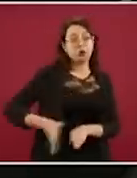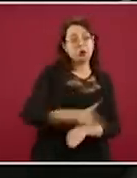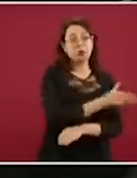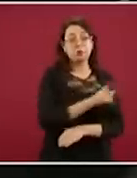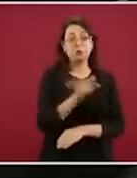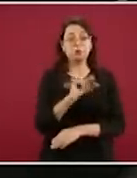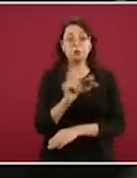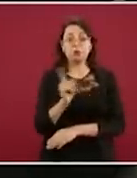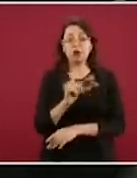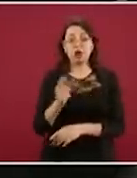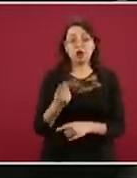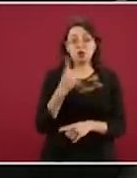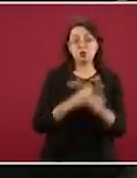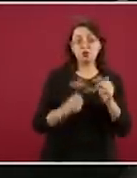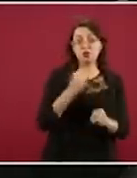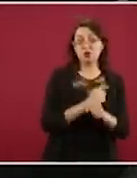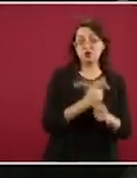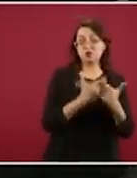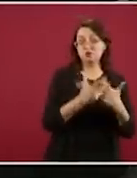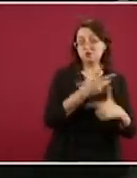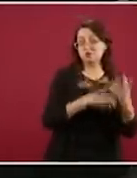Entonces, el año pasado no lavaban dinero,